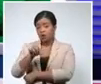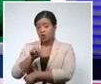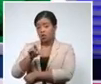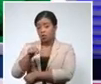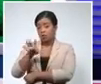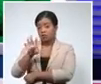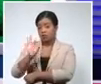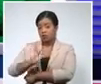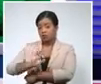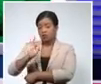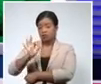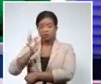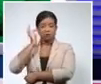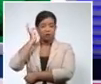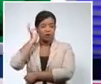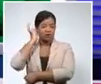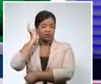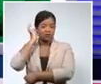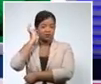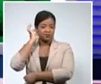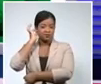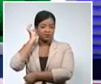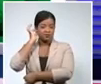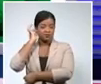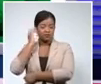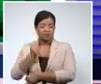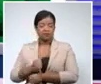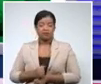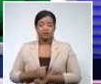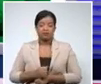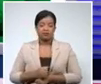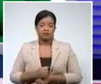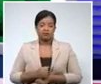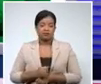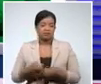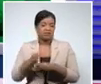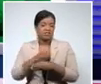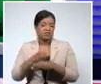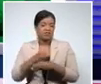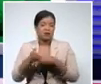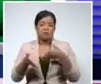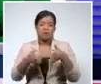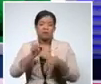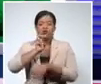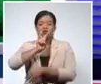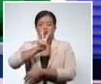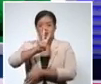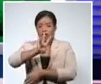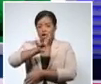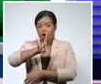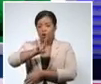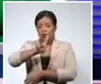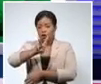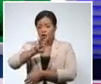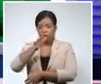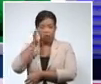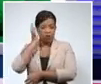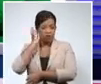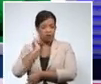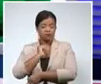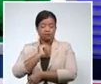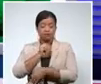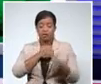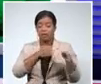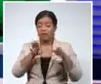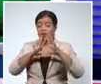50,5% del sexo femenino. Estamos hablando de 392. Y en el acumulado el sexo